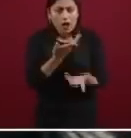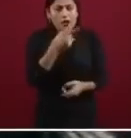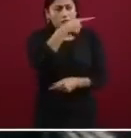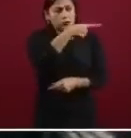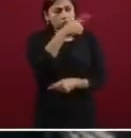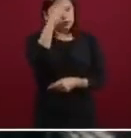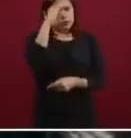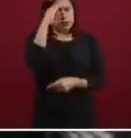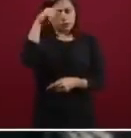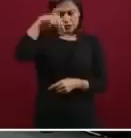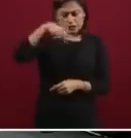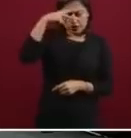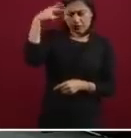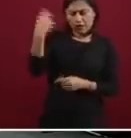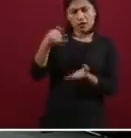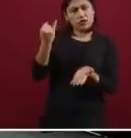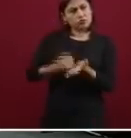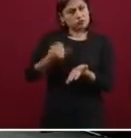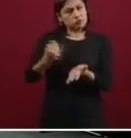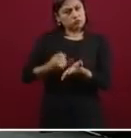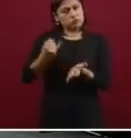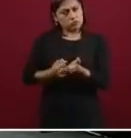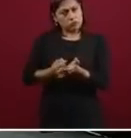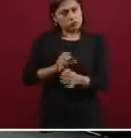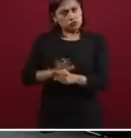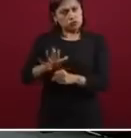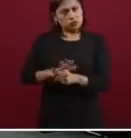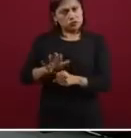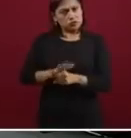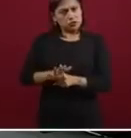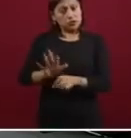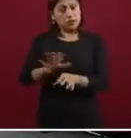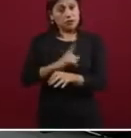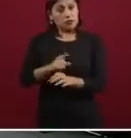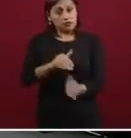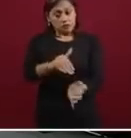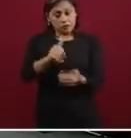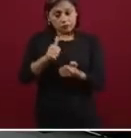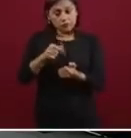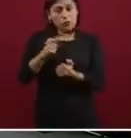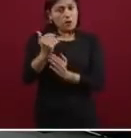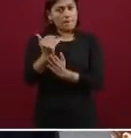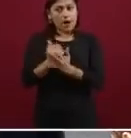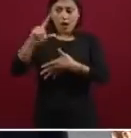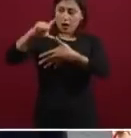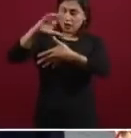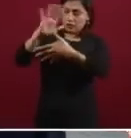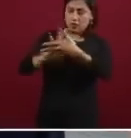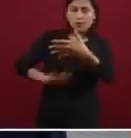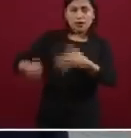impuestos en méxico cuando tiene una tasa de recordación que es la más baja de toda latinoamérica especialmente